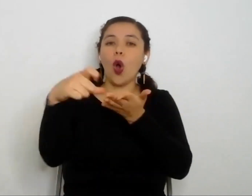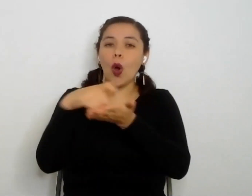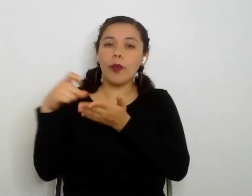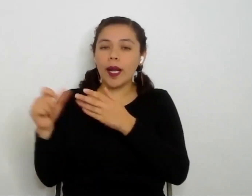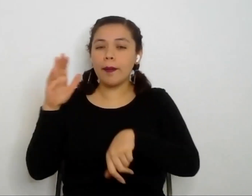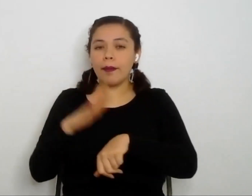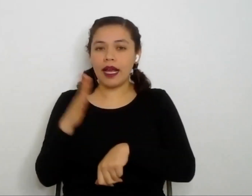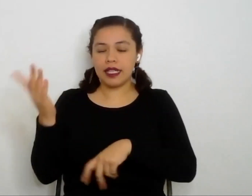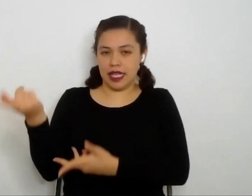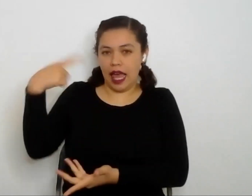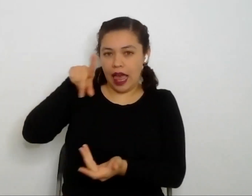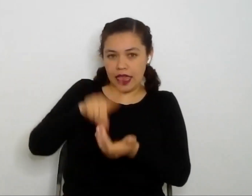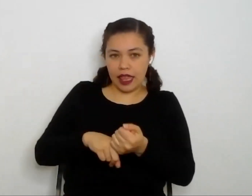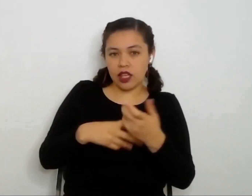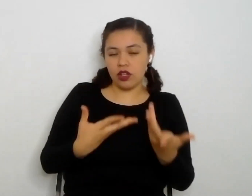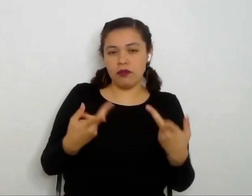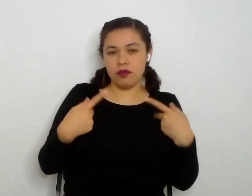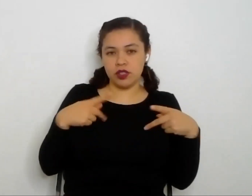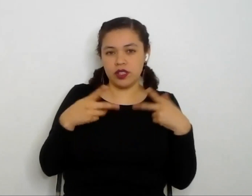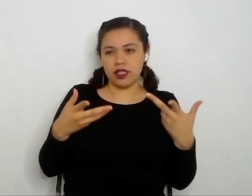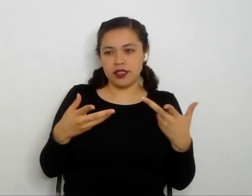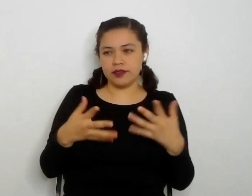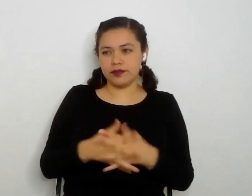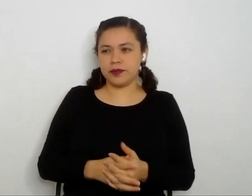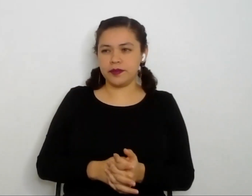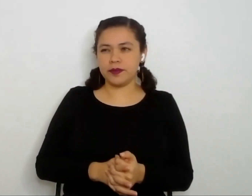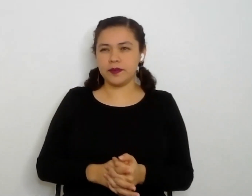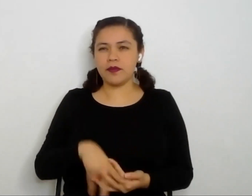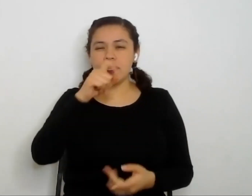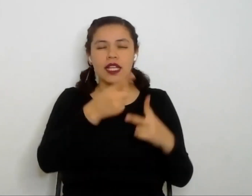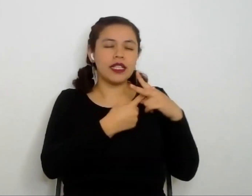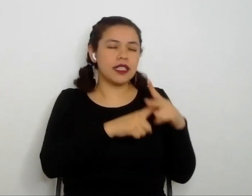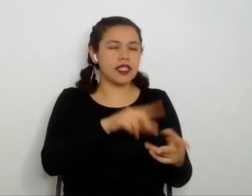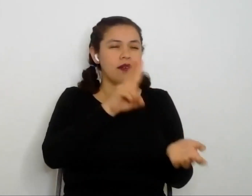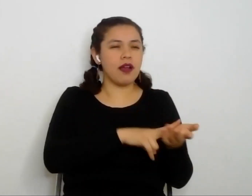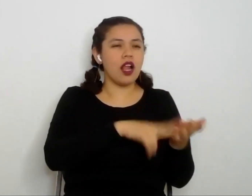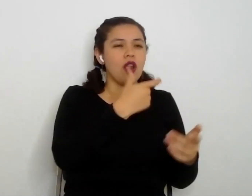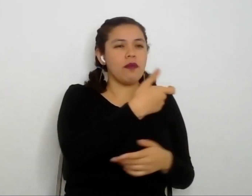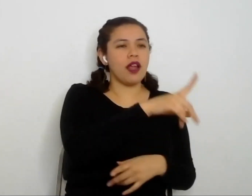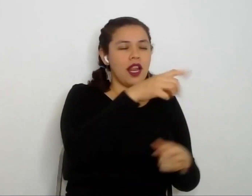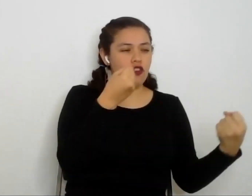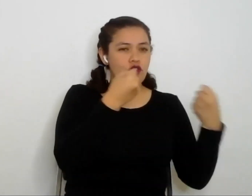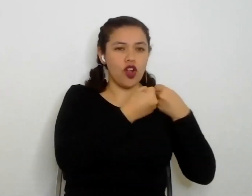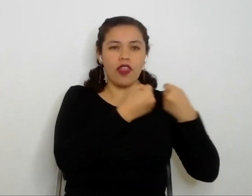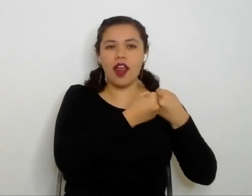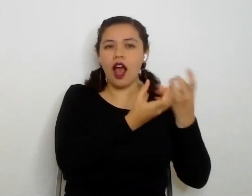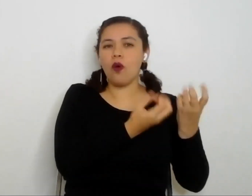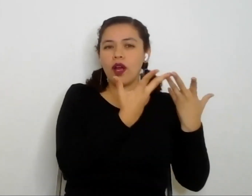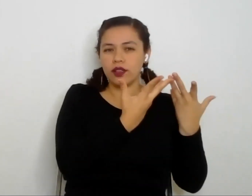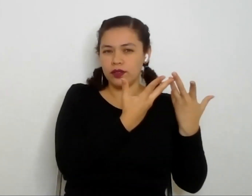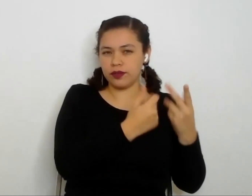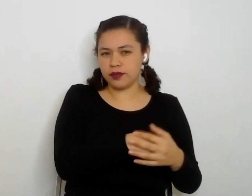mercado interno sea más. Es como lo que hicieron al principio. ¿Cuánto es el salario mínimo en las fronteras? Debe